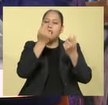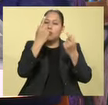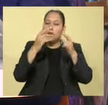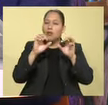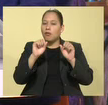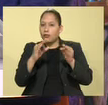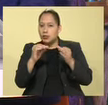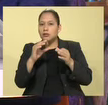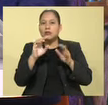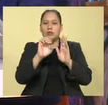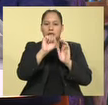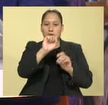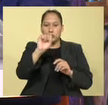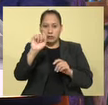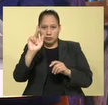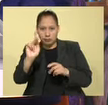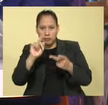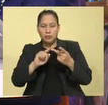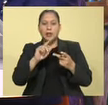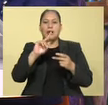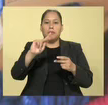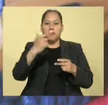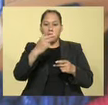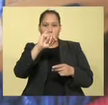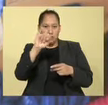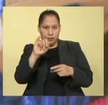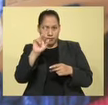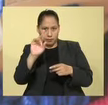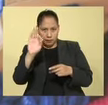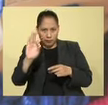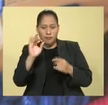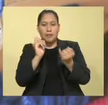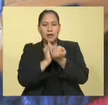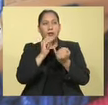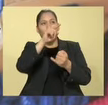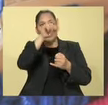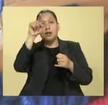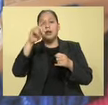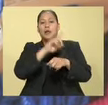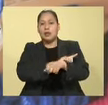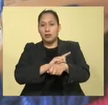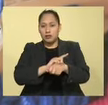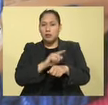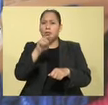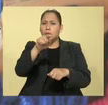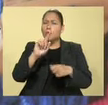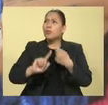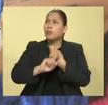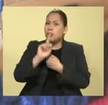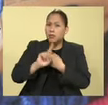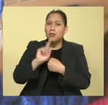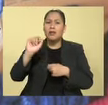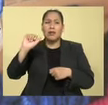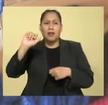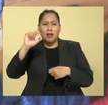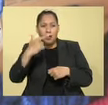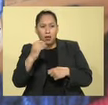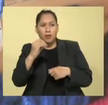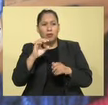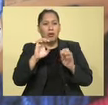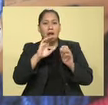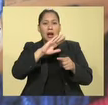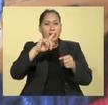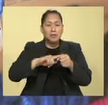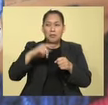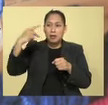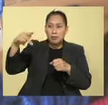Pública la Procuraduría General de Justicia del Distrito Federal y las delegaciones si tienen algún problema con con la mascota